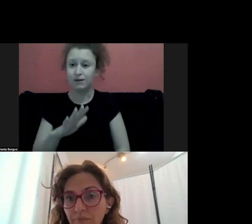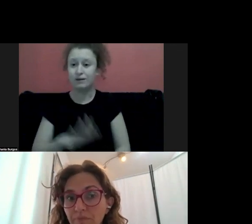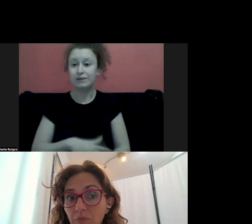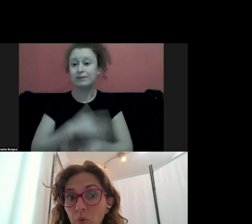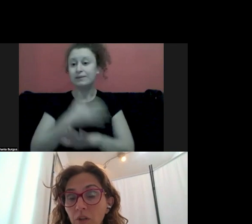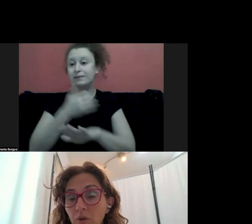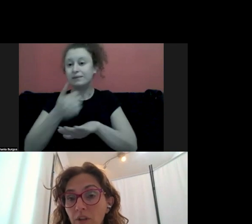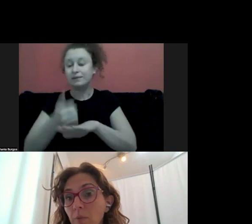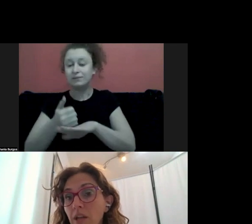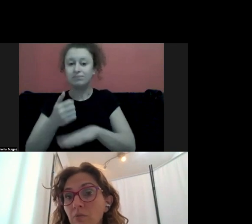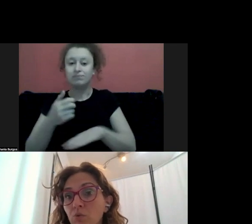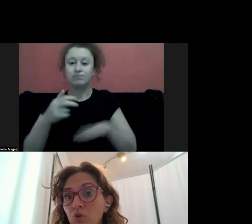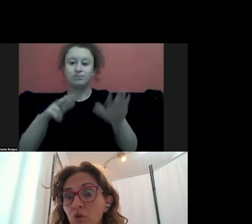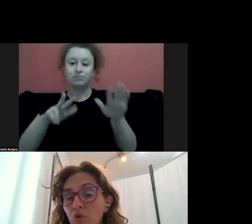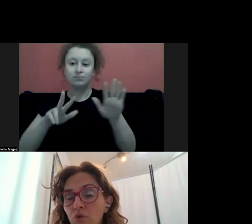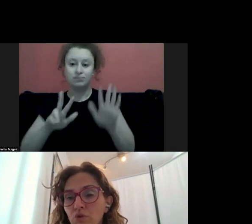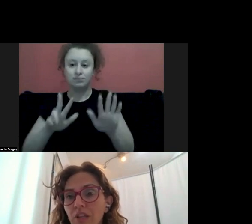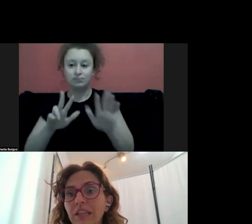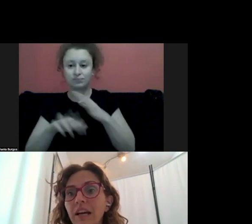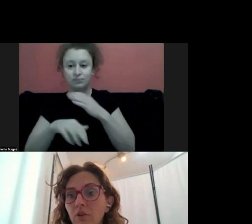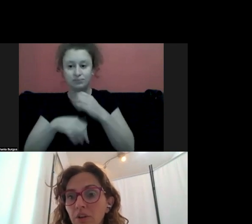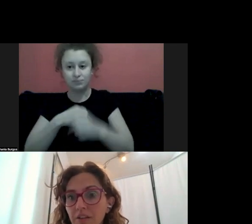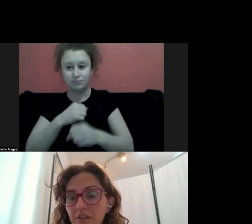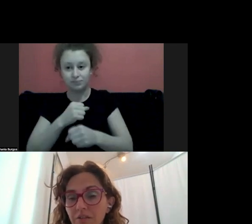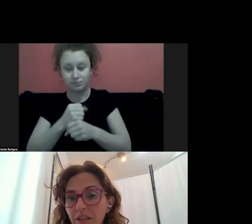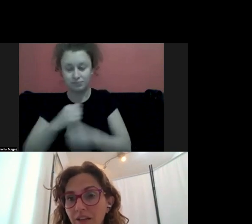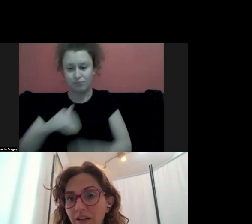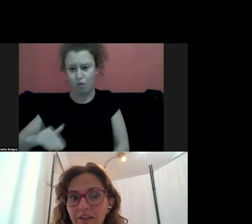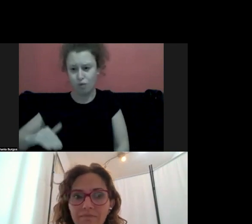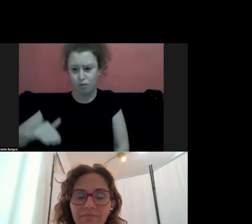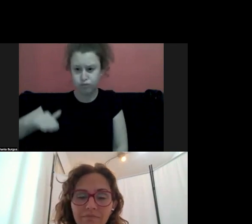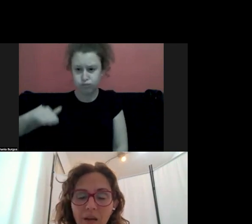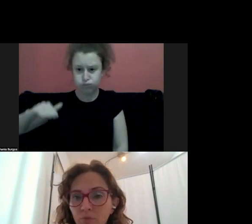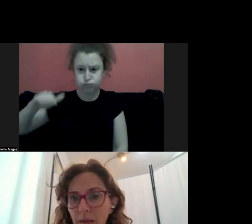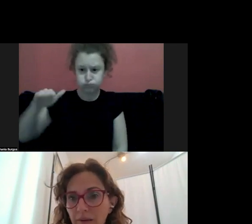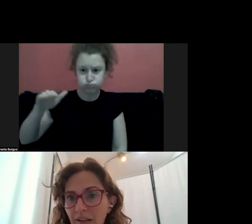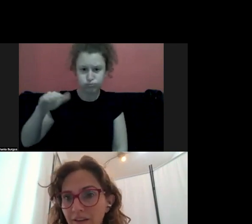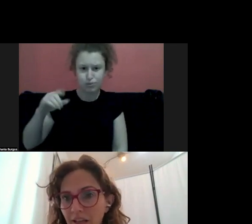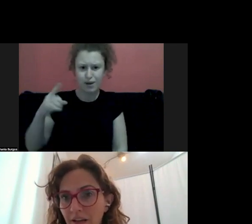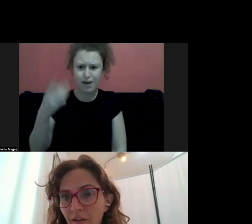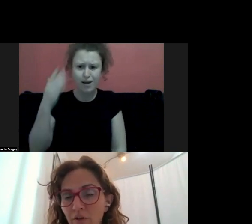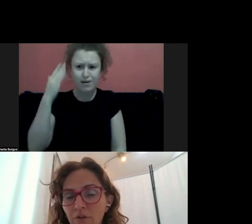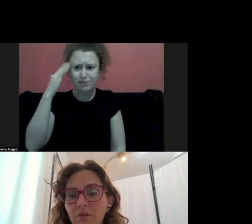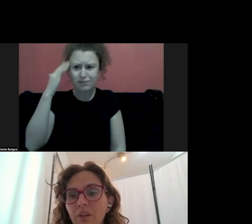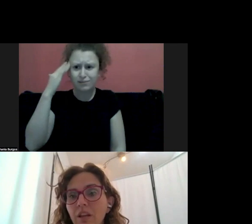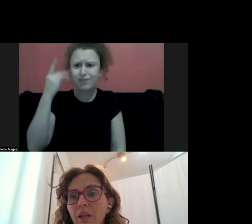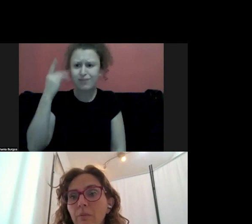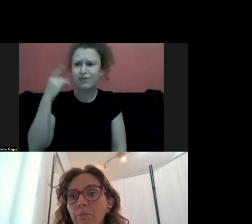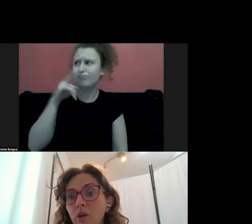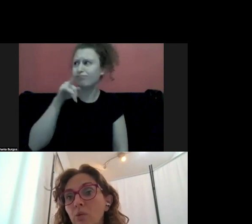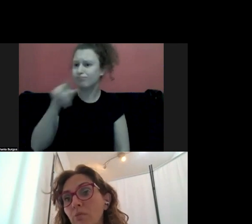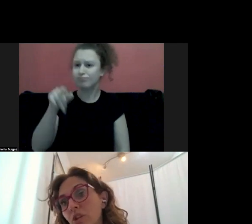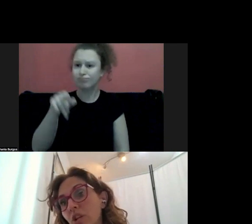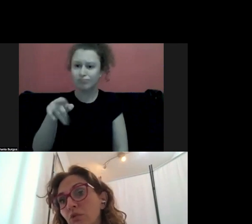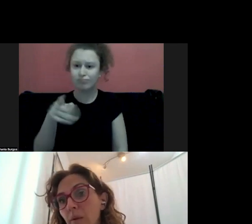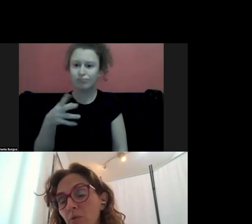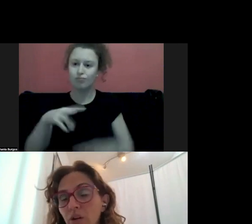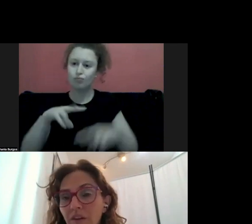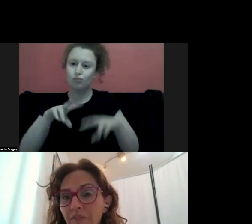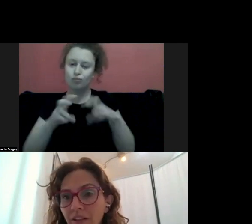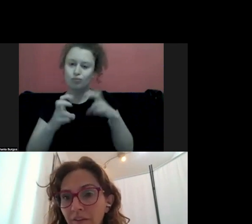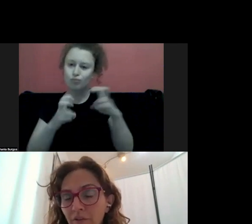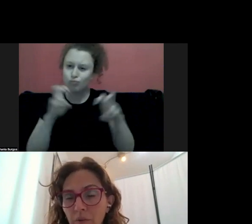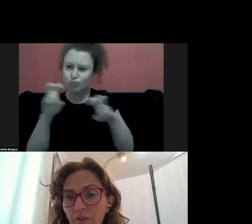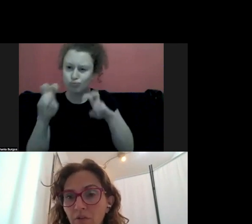diagnóstico, cuando ya habían muchos indicadores que apuntaban hacia esa dirección, pero nos encontramos